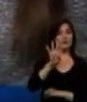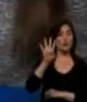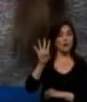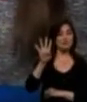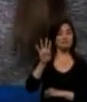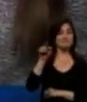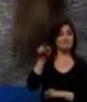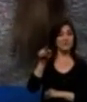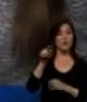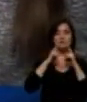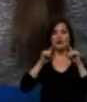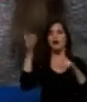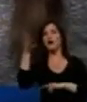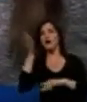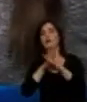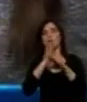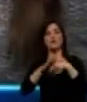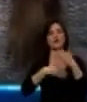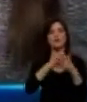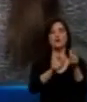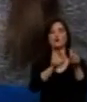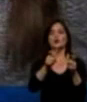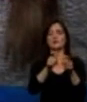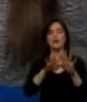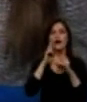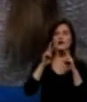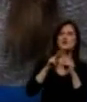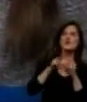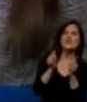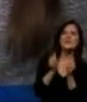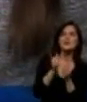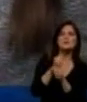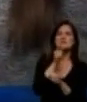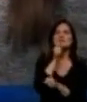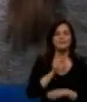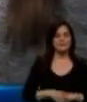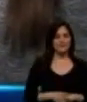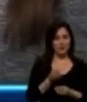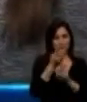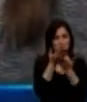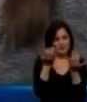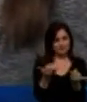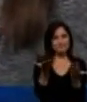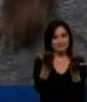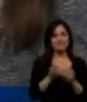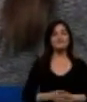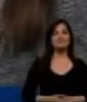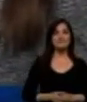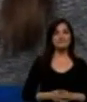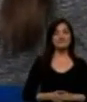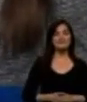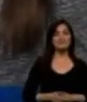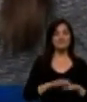se dirige al público, se dirige a los ciudadanos que se congregaron para conocer al gabinete. Este es nuestro informe desde la Plaza de la Independencia. Ahora